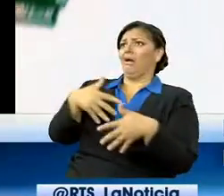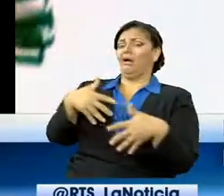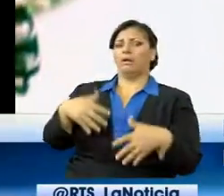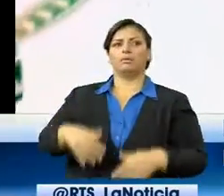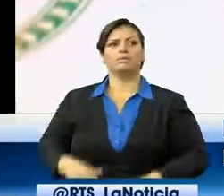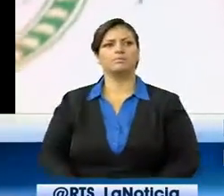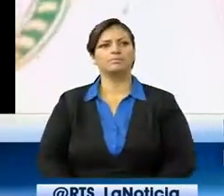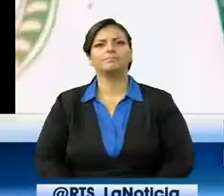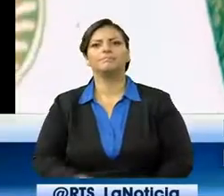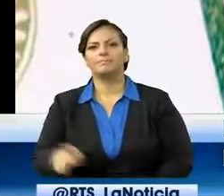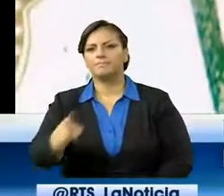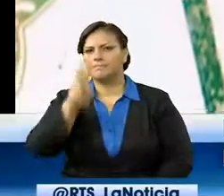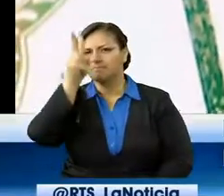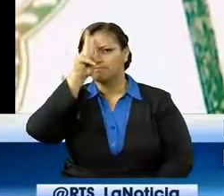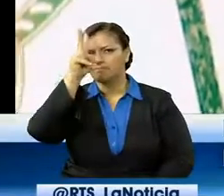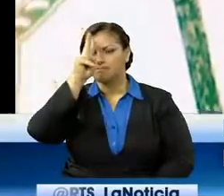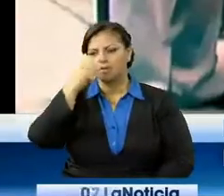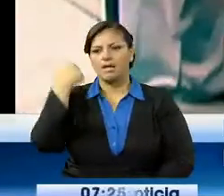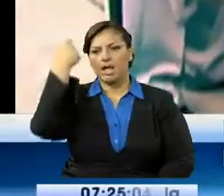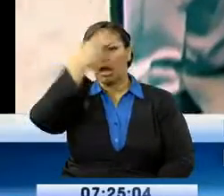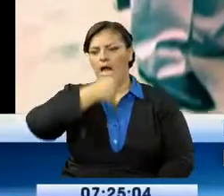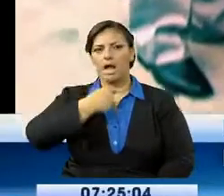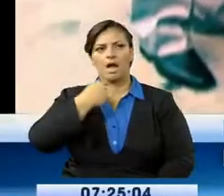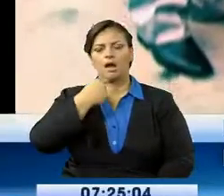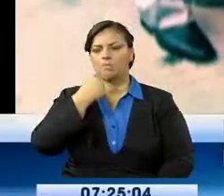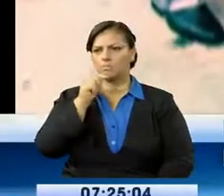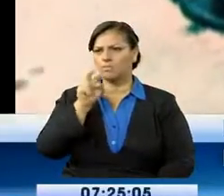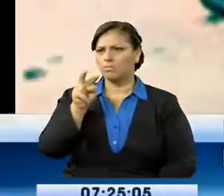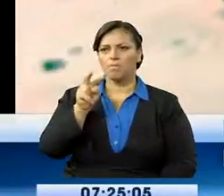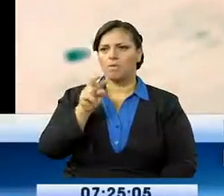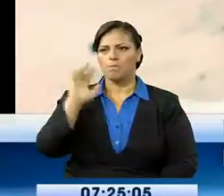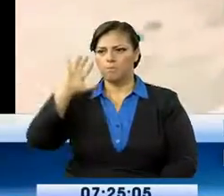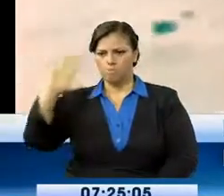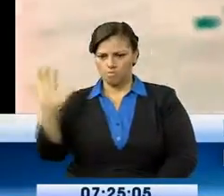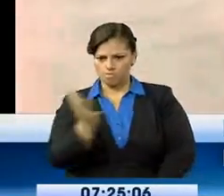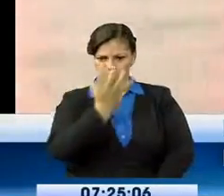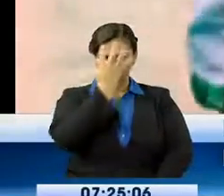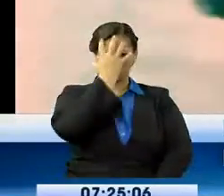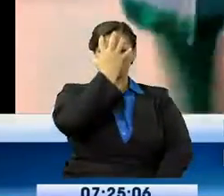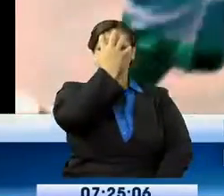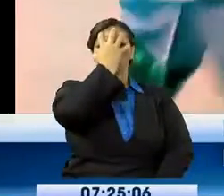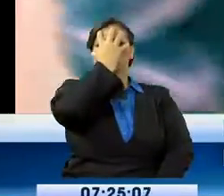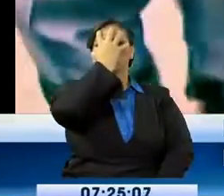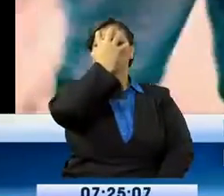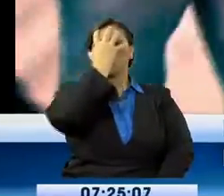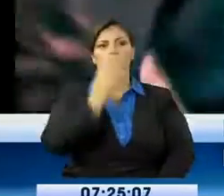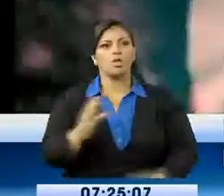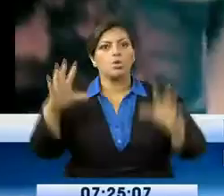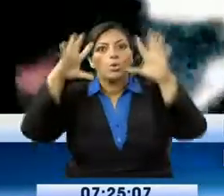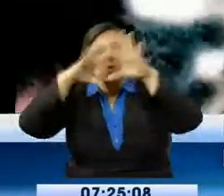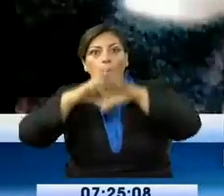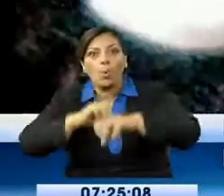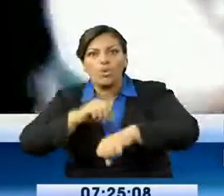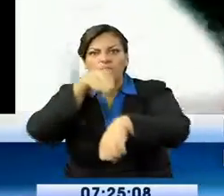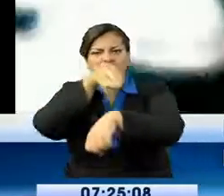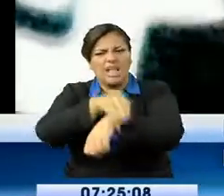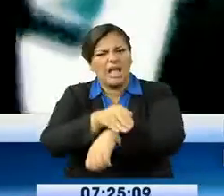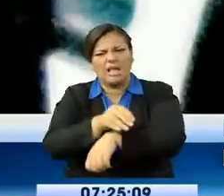identidad de estos ciudadanos, de este sujeto, que se aprovechaba pues en horas de la noche, en horas de la tarde, que es difícil, un poquito